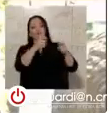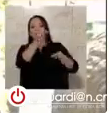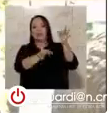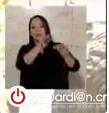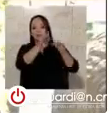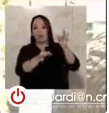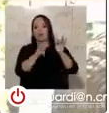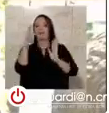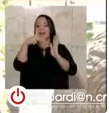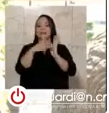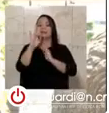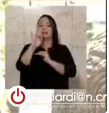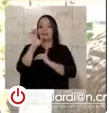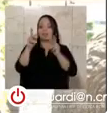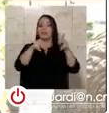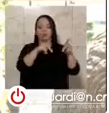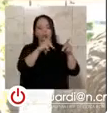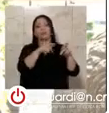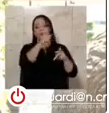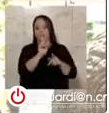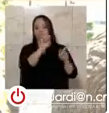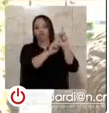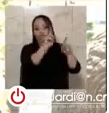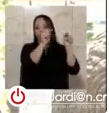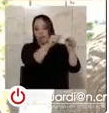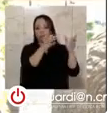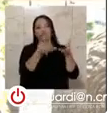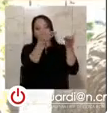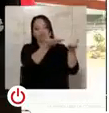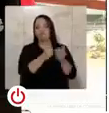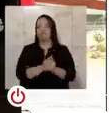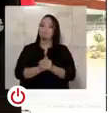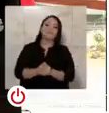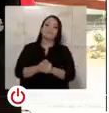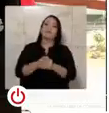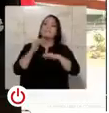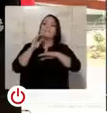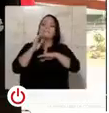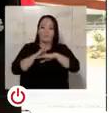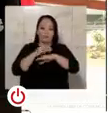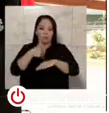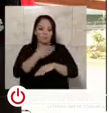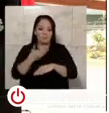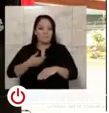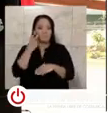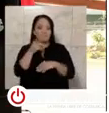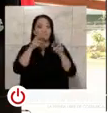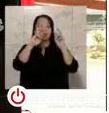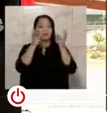a 3.700 personas. Pero si me permite, señor presidente, ya que ha sido un